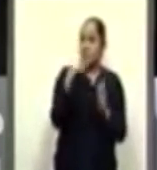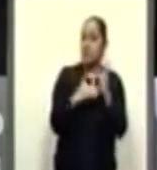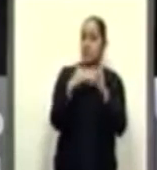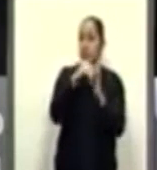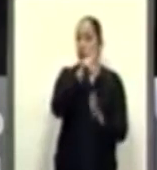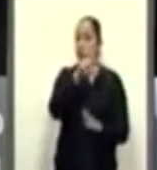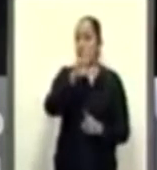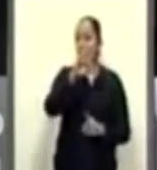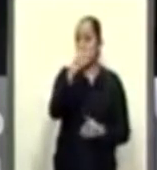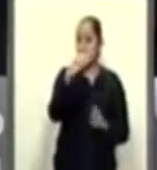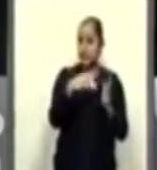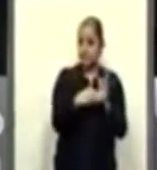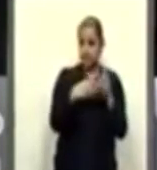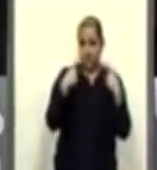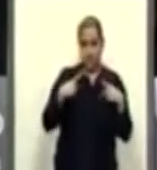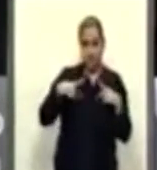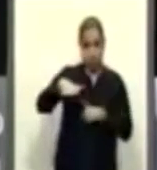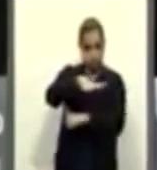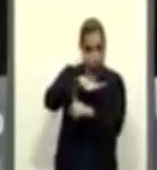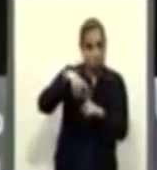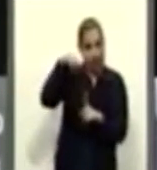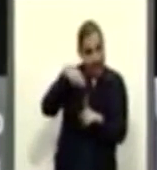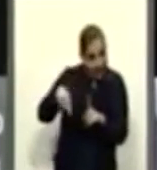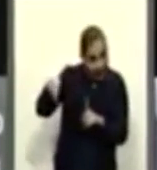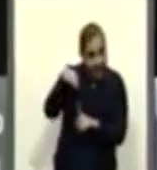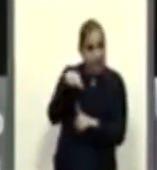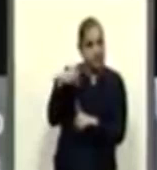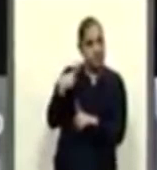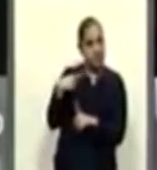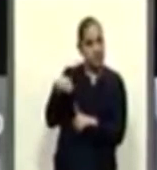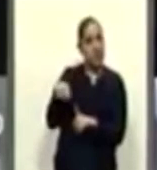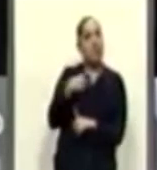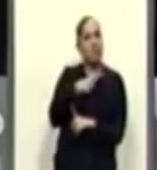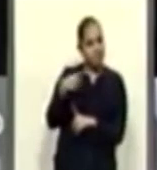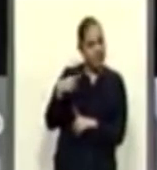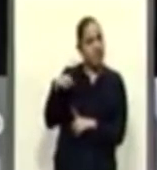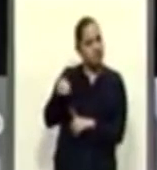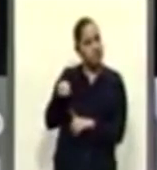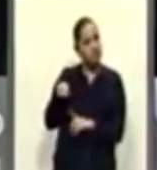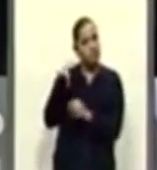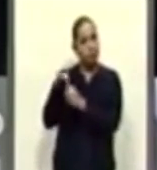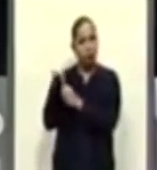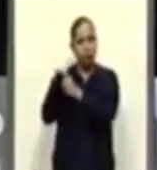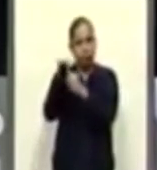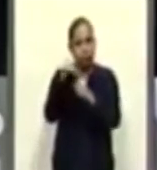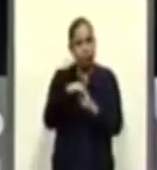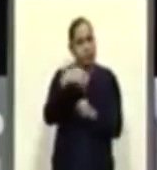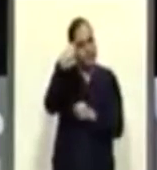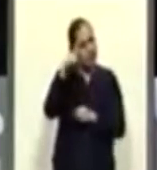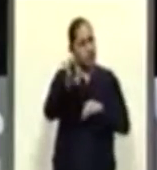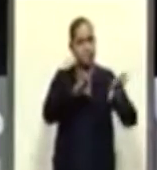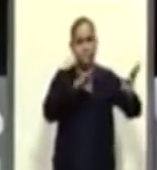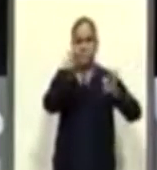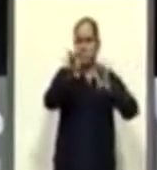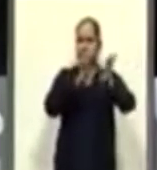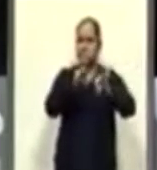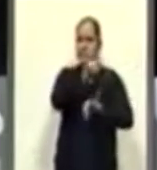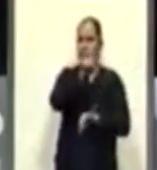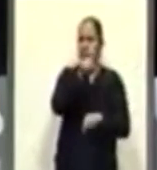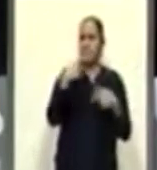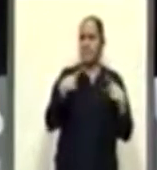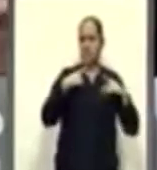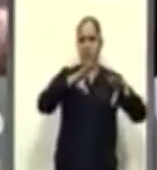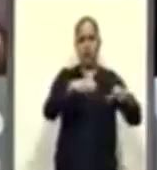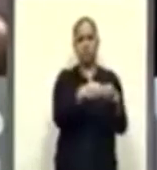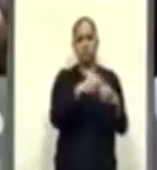20.843.000 ciudadanos, pudieran elegir mediante el sufragio universal a todos y cada